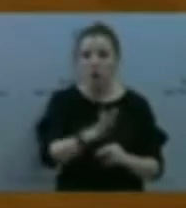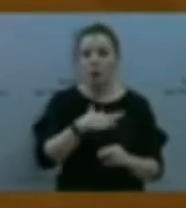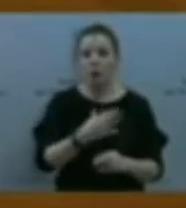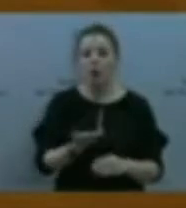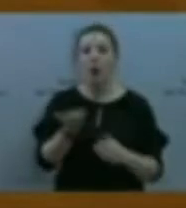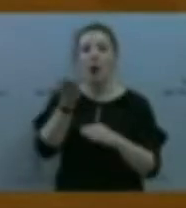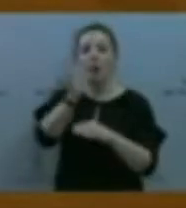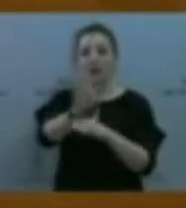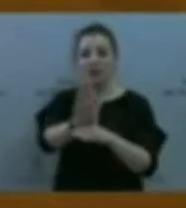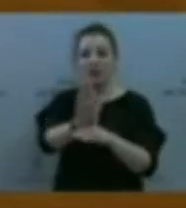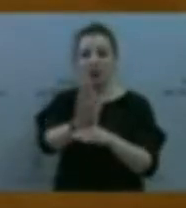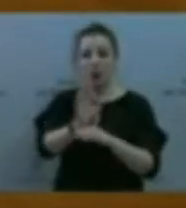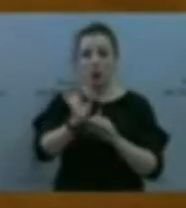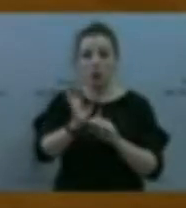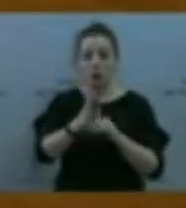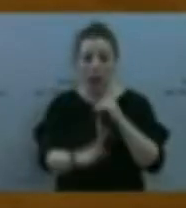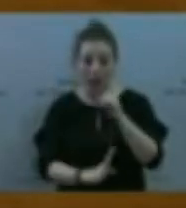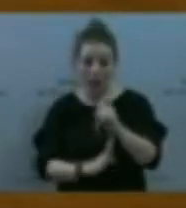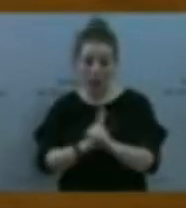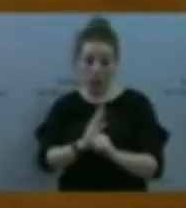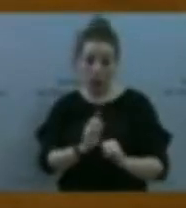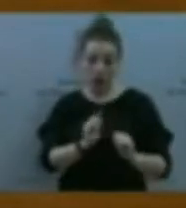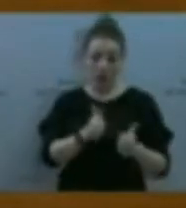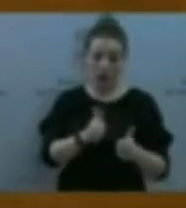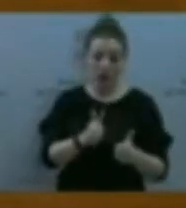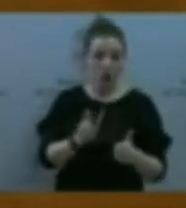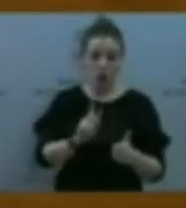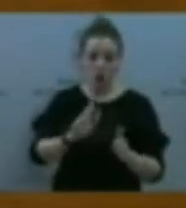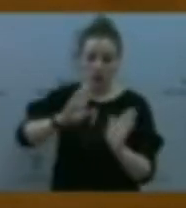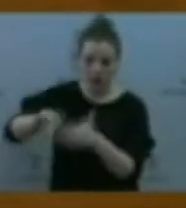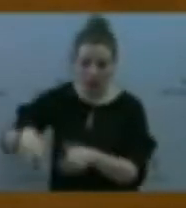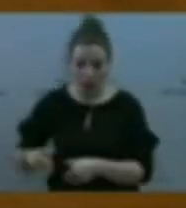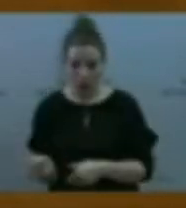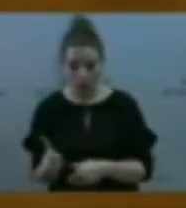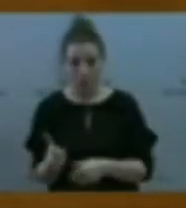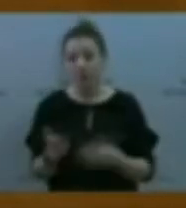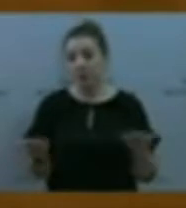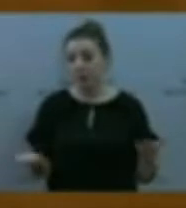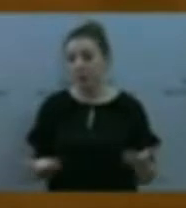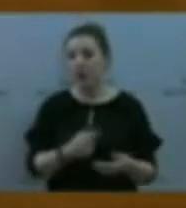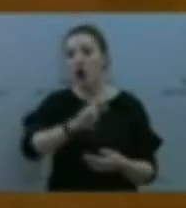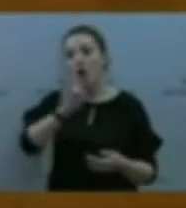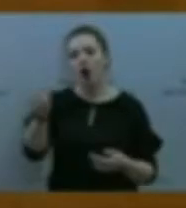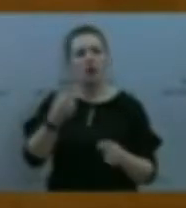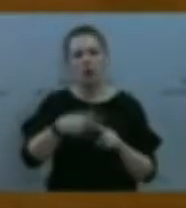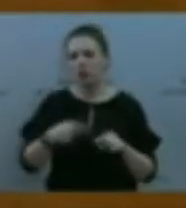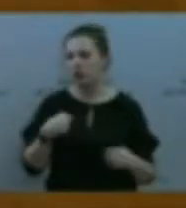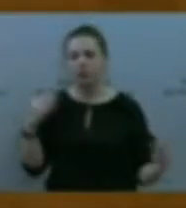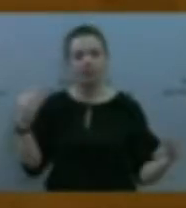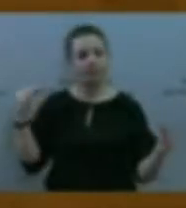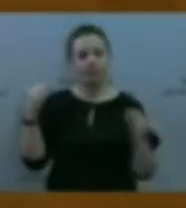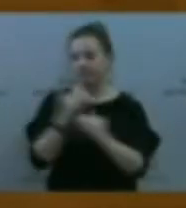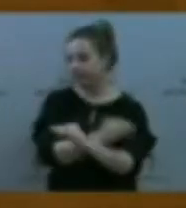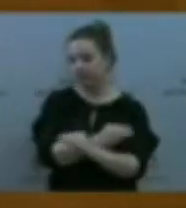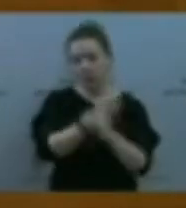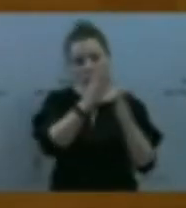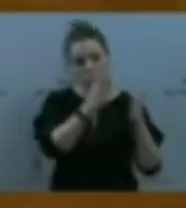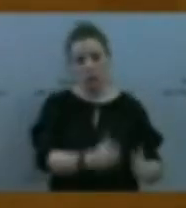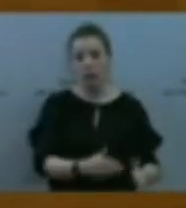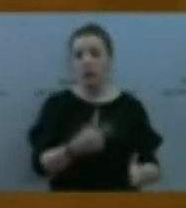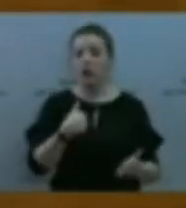y no al final, ¿no? En segundo lugar, hay una cosa que sí que no comparto con usted. Le agradezco el tono que ha tenido, además lo ha dicho expresamente,